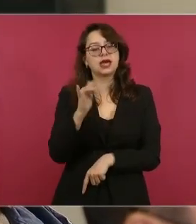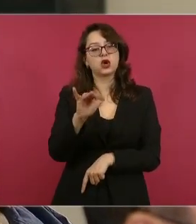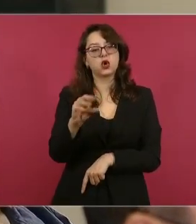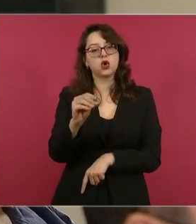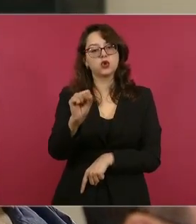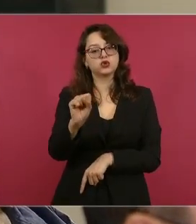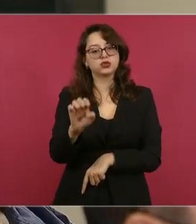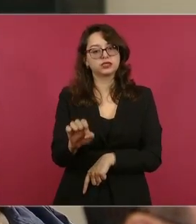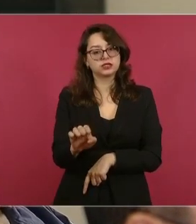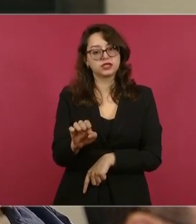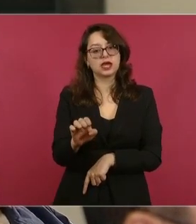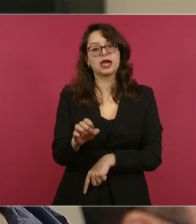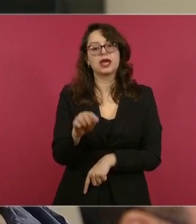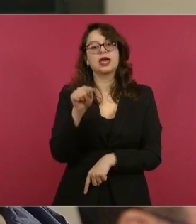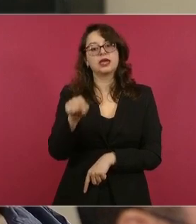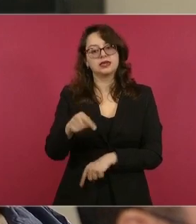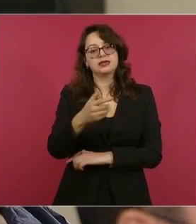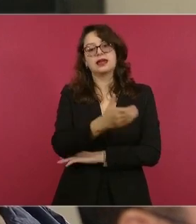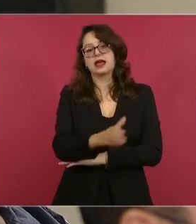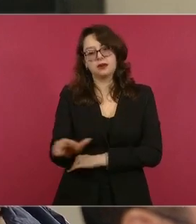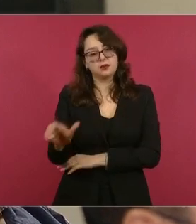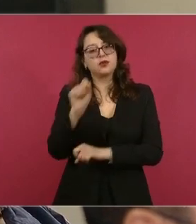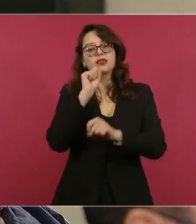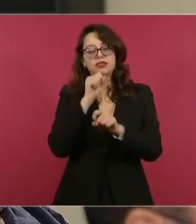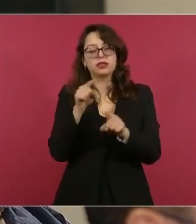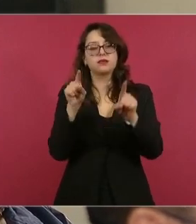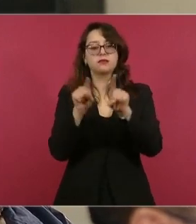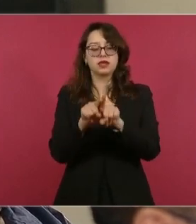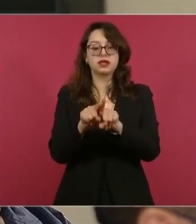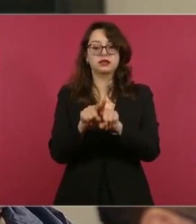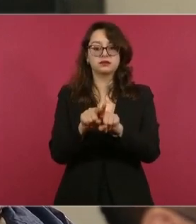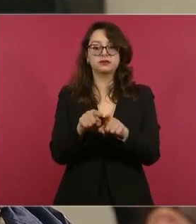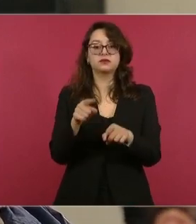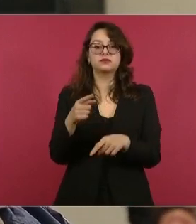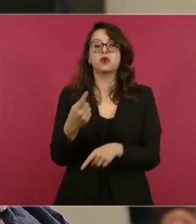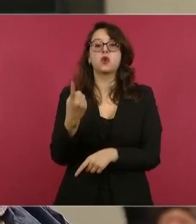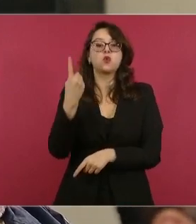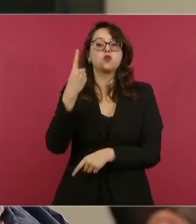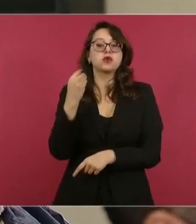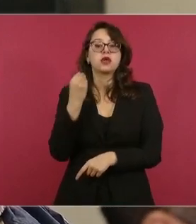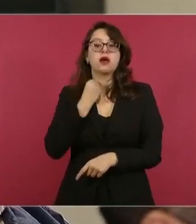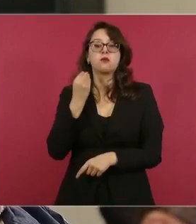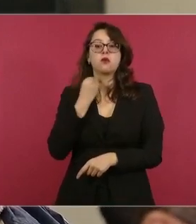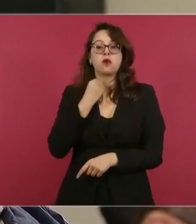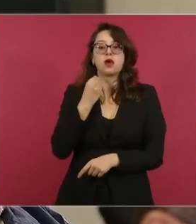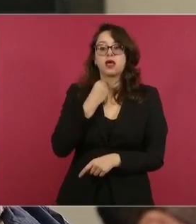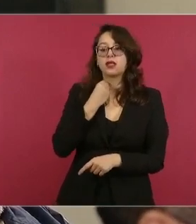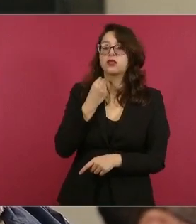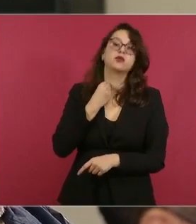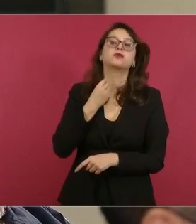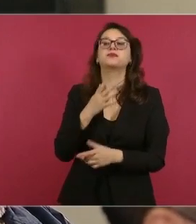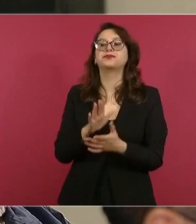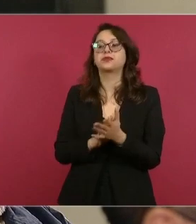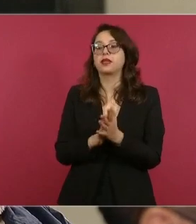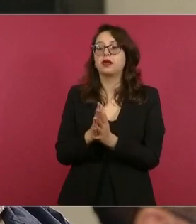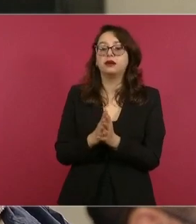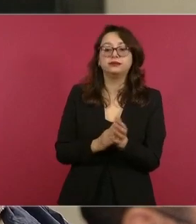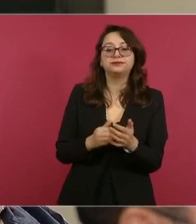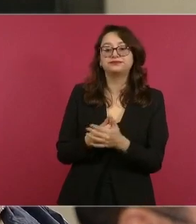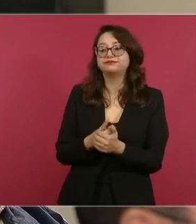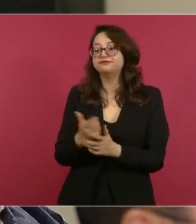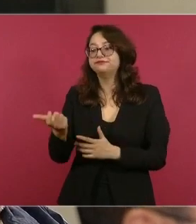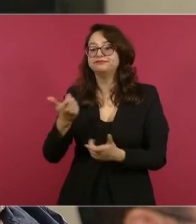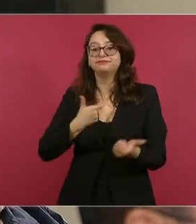en el lugar denominado Los Orientes. En este lugar, un supuesto abogado defraudó a más de 100 personas durante